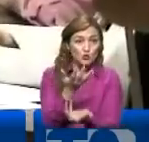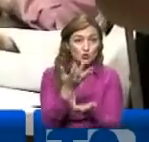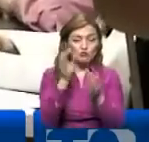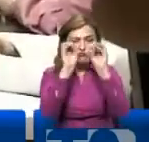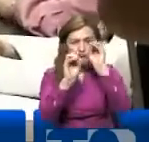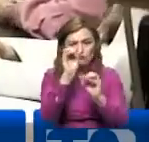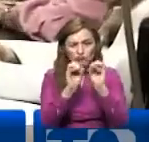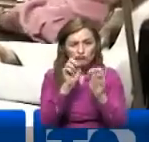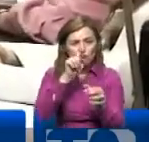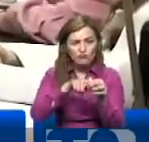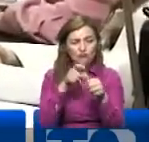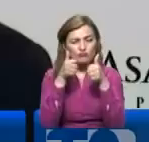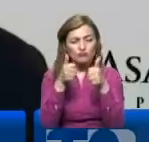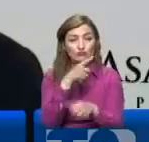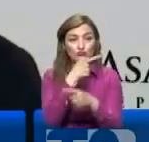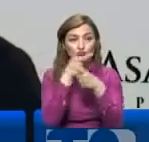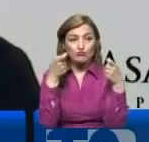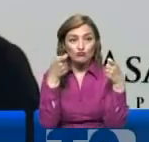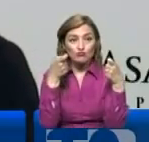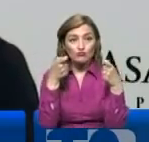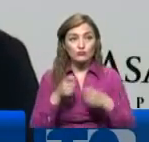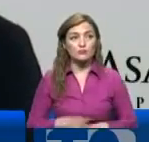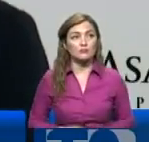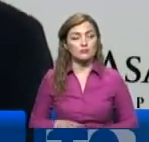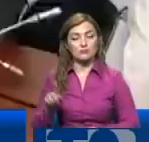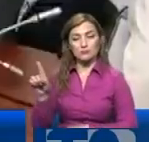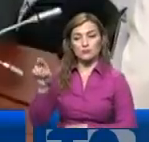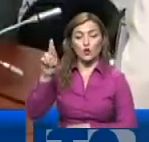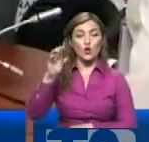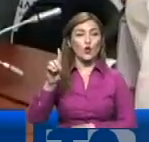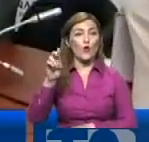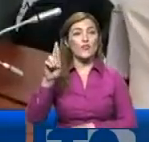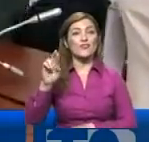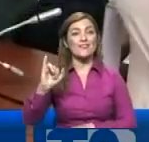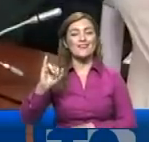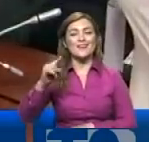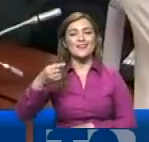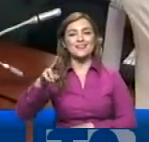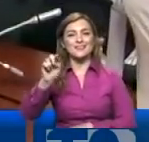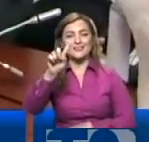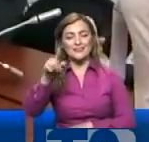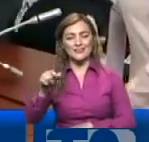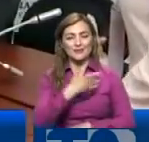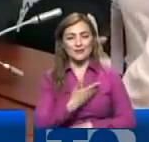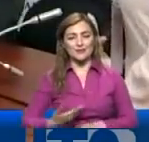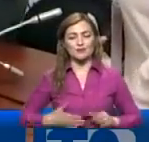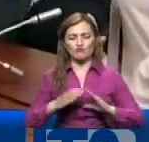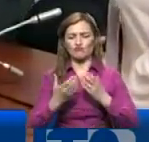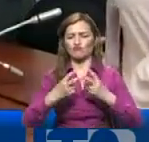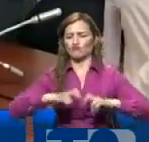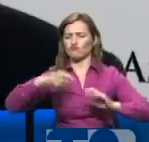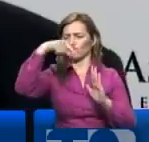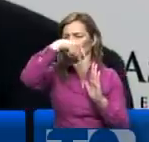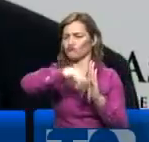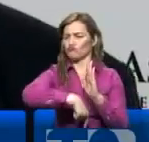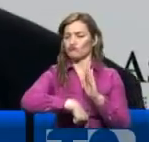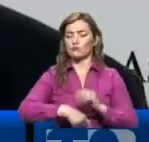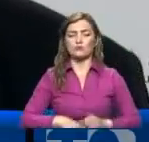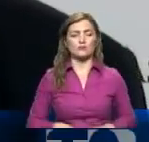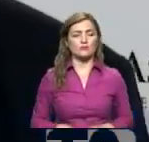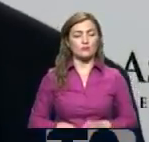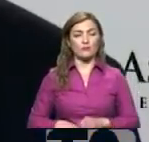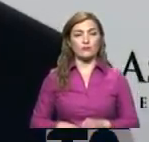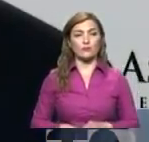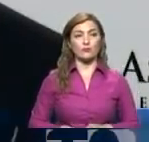en la inscripción de su candidatura. Jorge Rodríguez, presidente de la comisión, aseguró que el tema debe ser investigado a fondo. Es